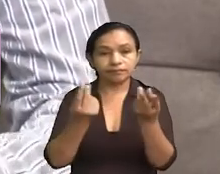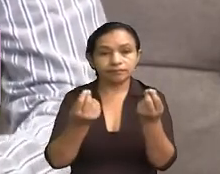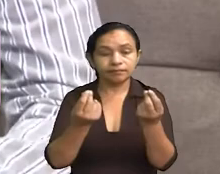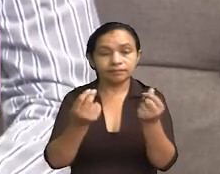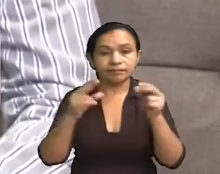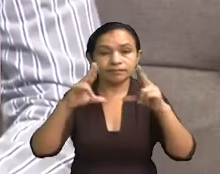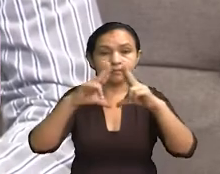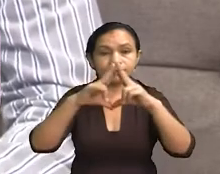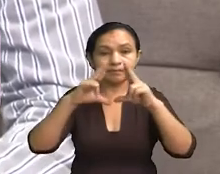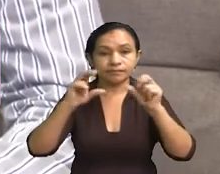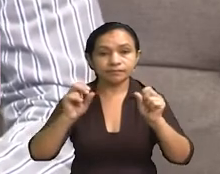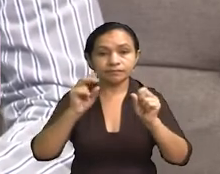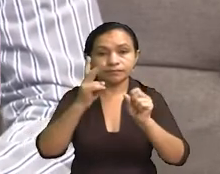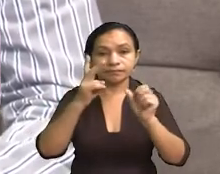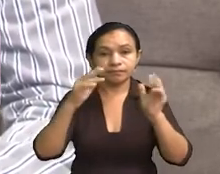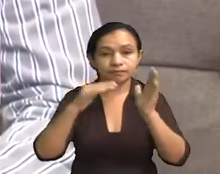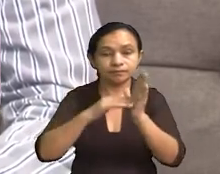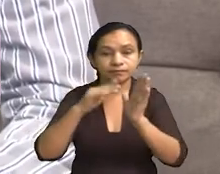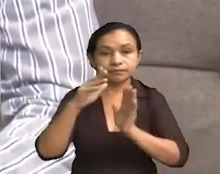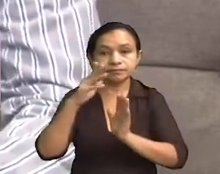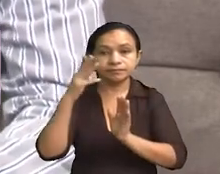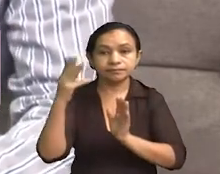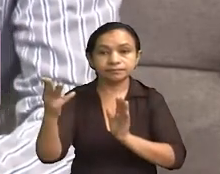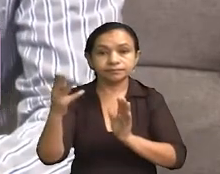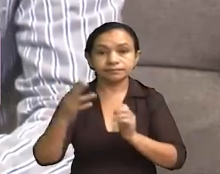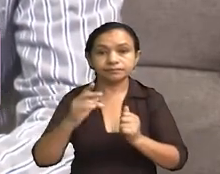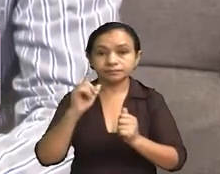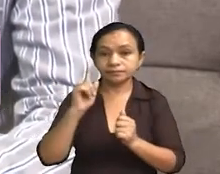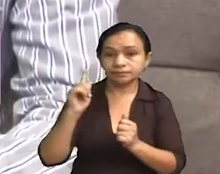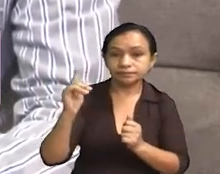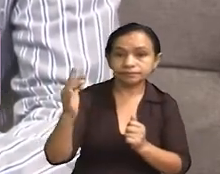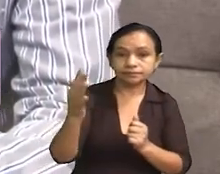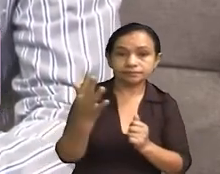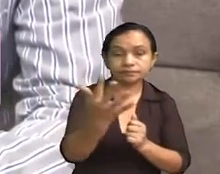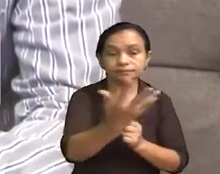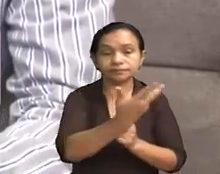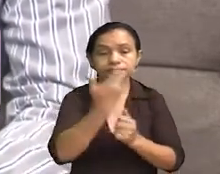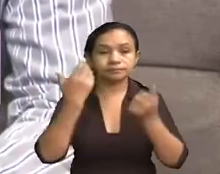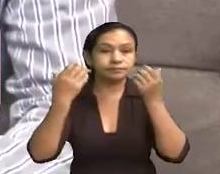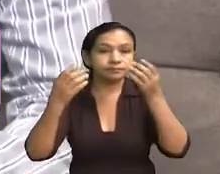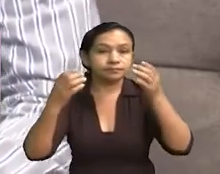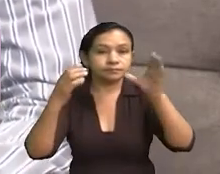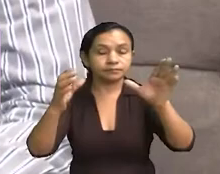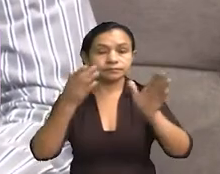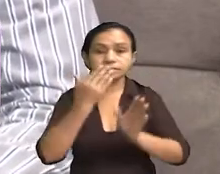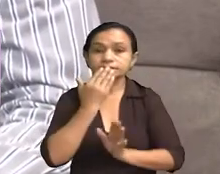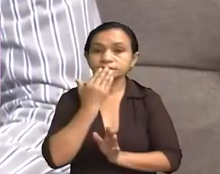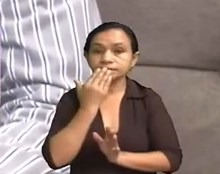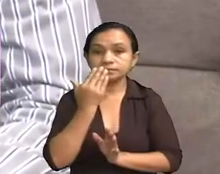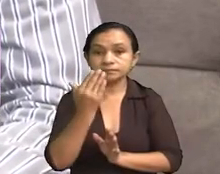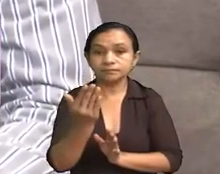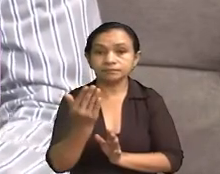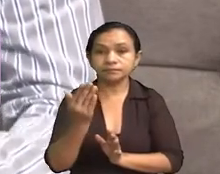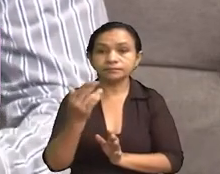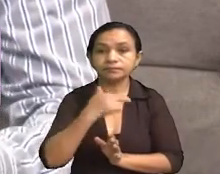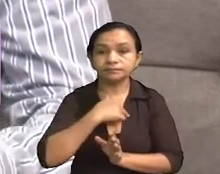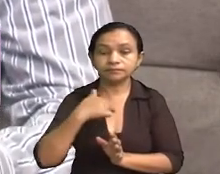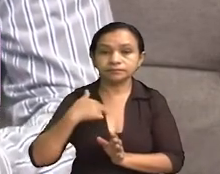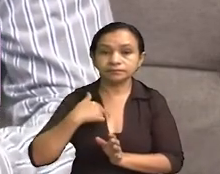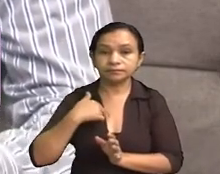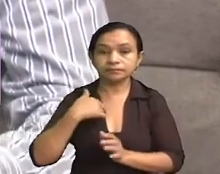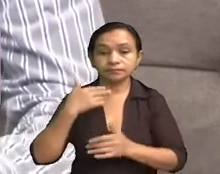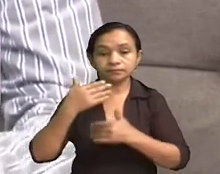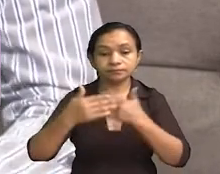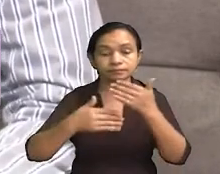República del 2019. Entonces, todos estos elementos positivos van creando